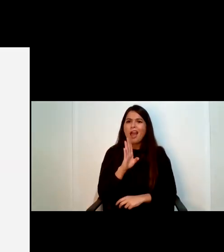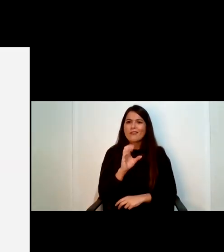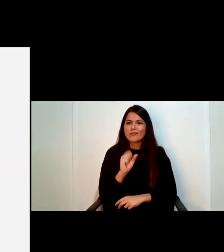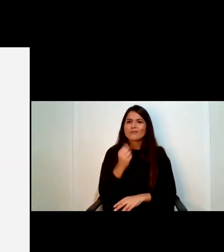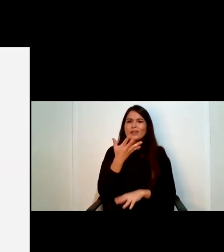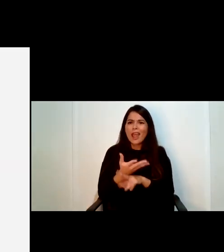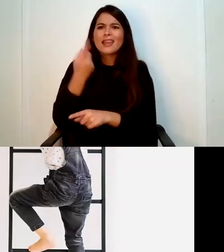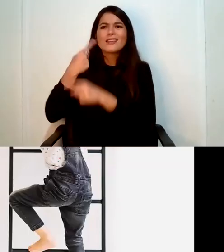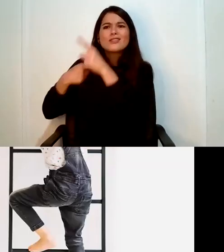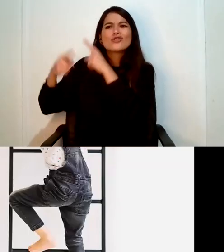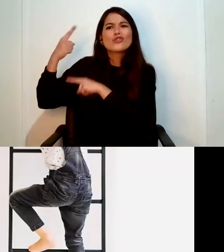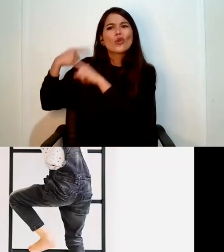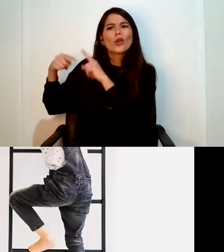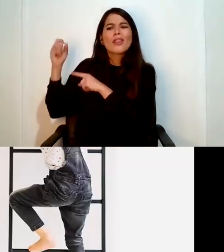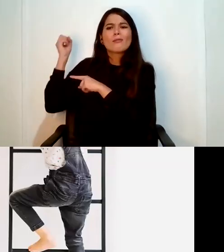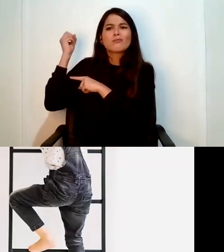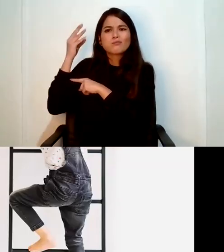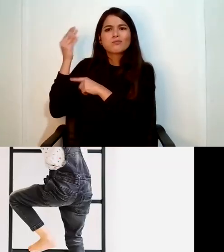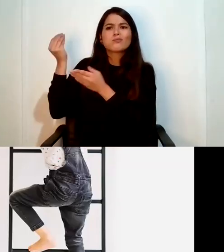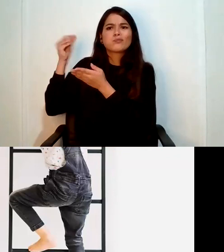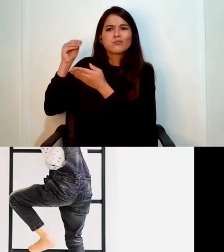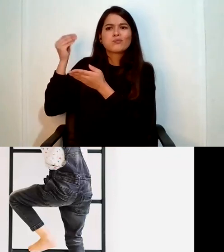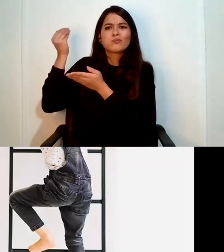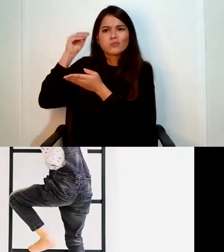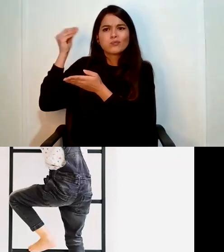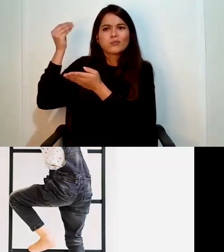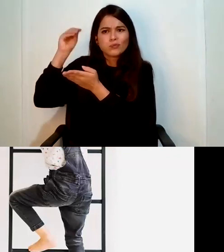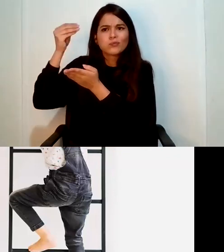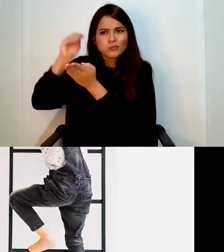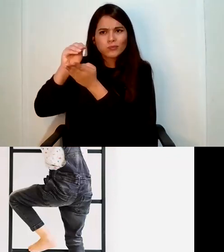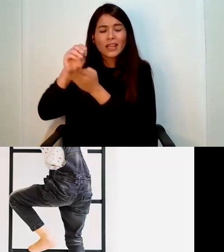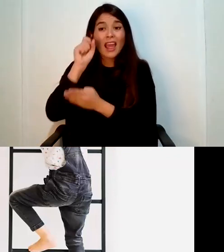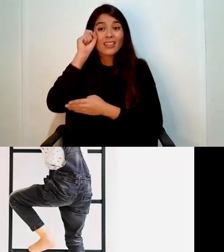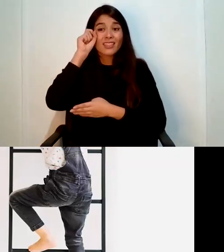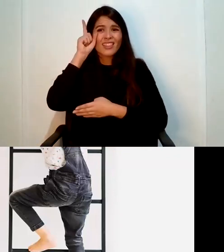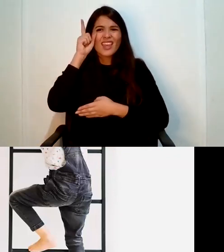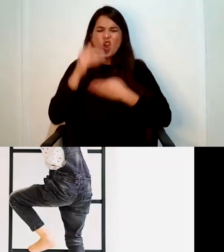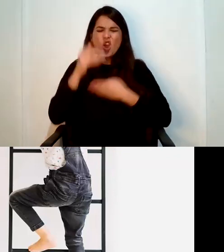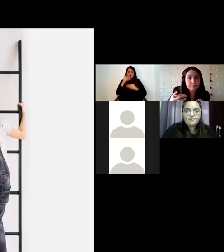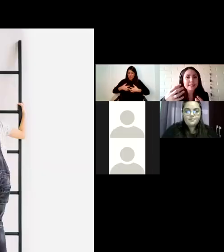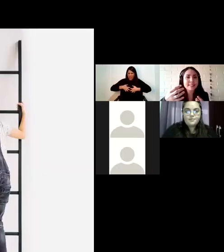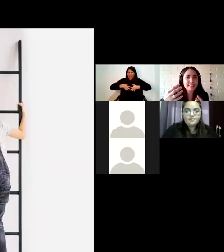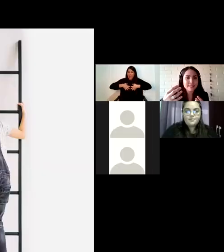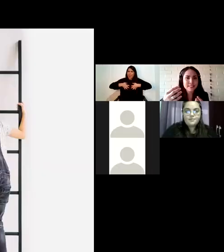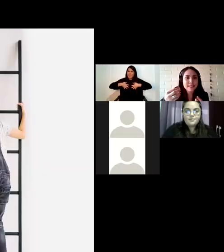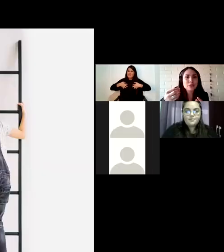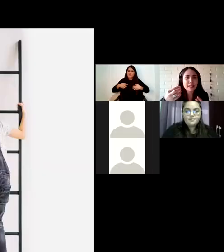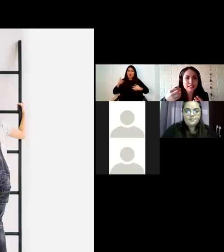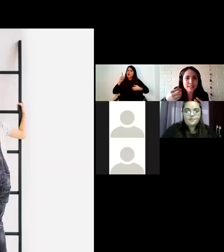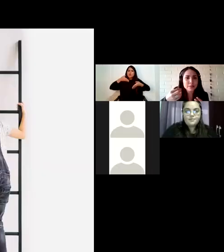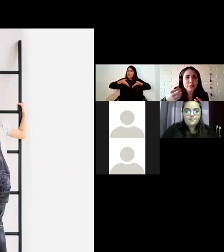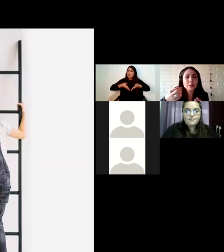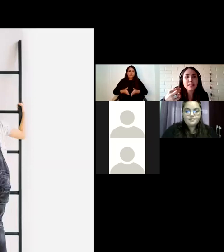de aprendizaje. Se entiende de que la conducta agresiva, por ejemplo, no se nace